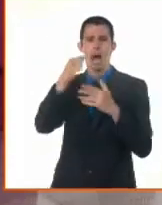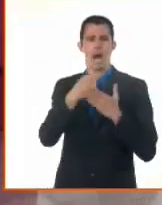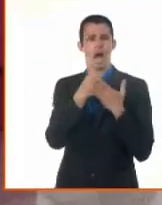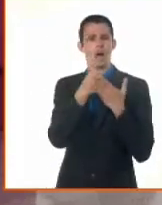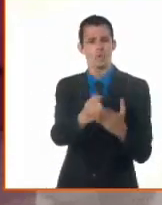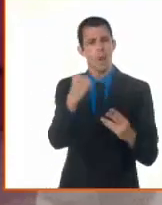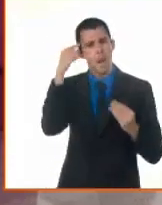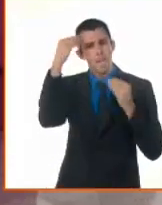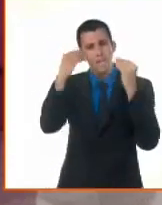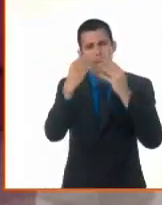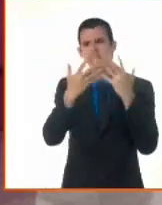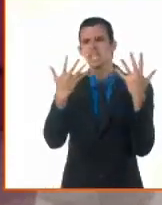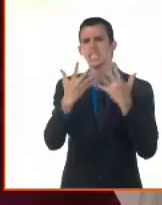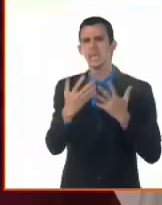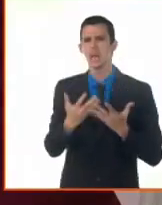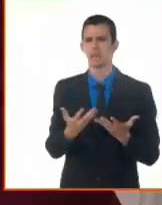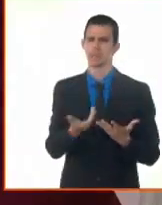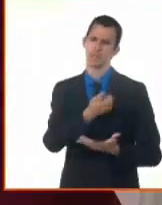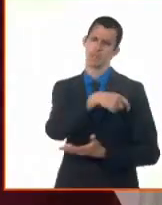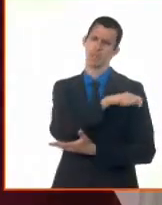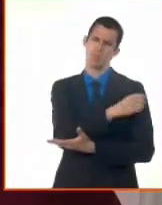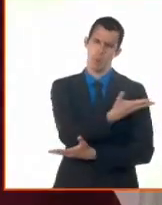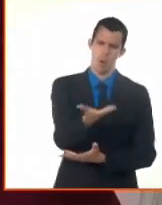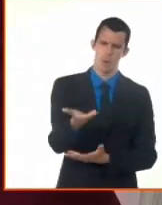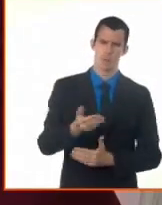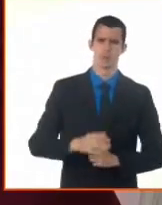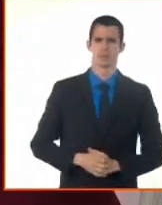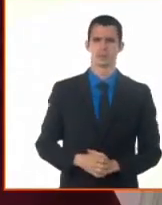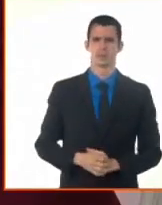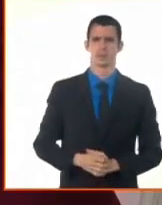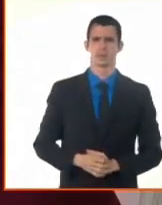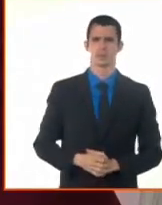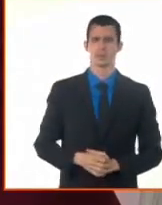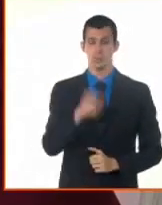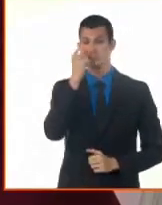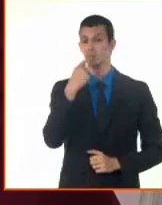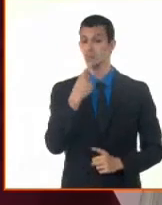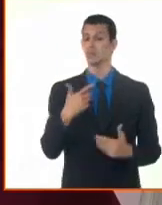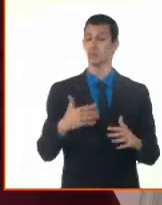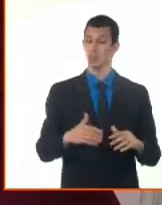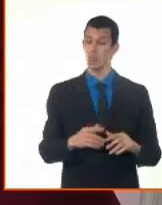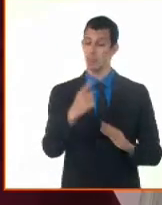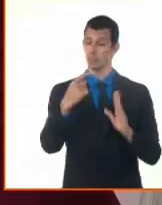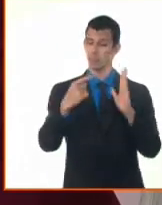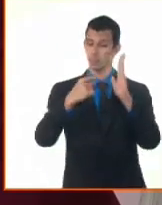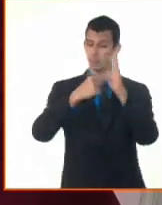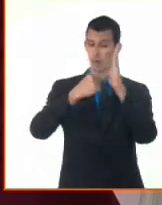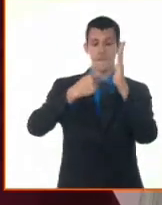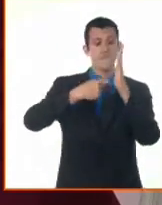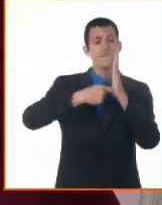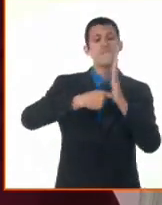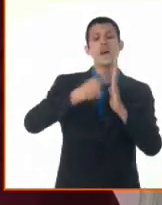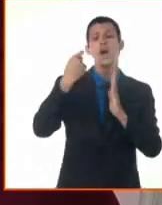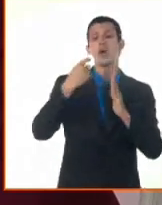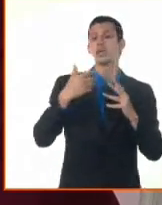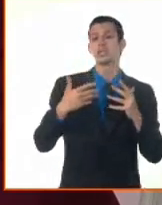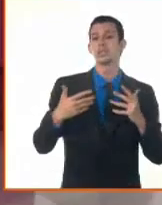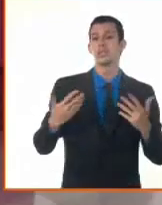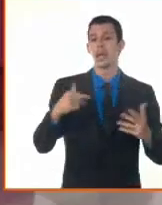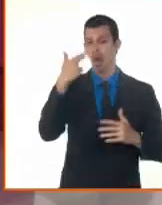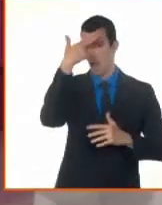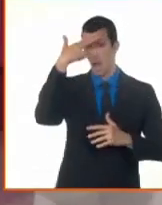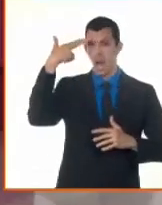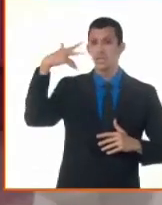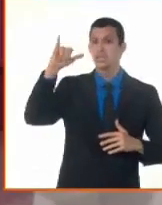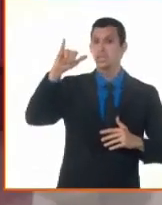fue muy interesante el tema de Haití creo que en casi todos los discursos estuvo no Para mí el tema de Haití